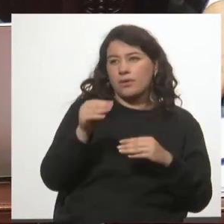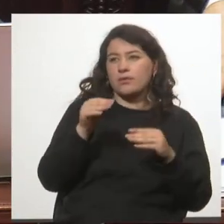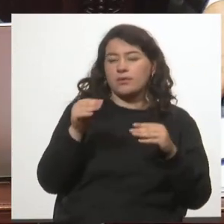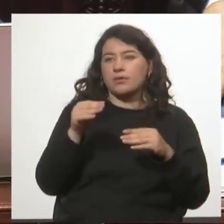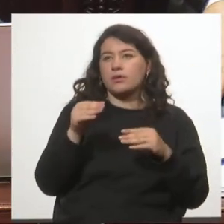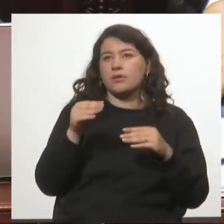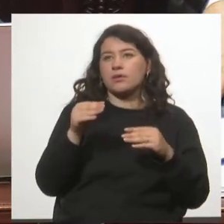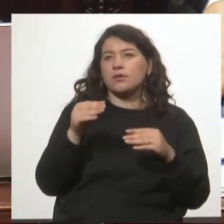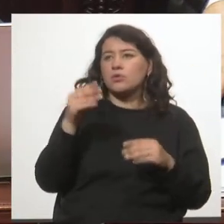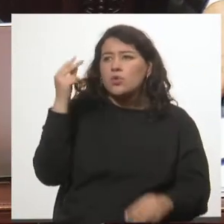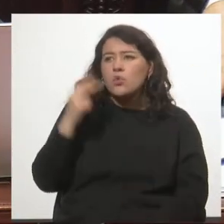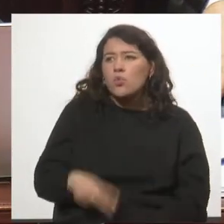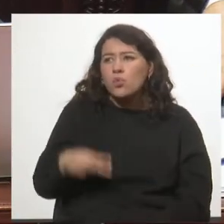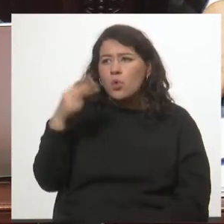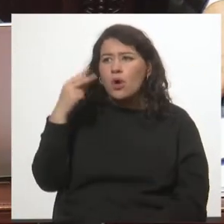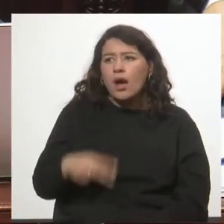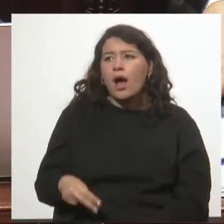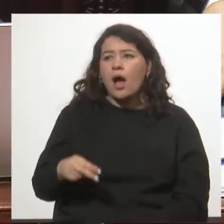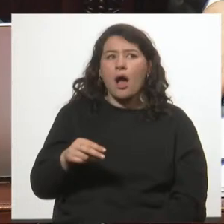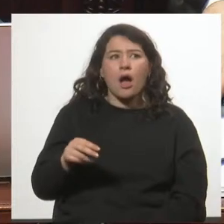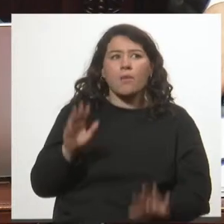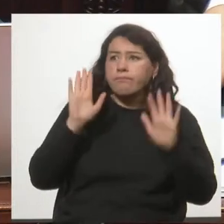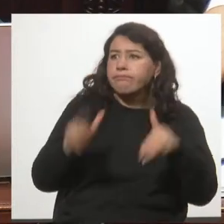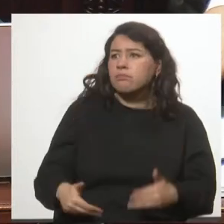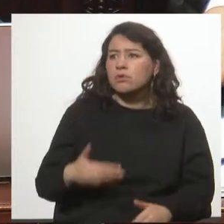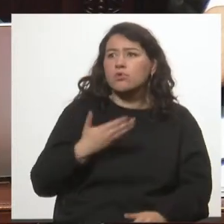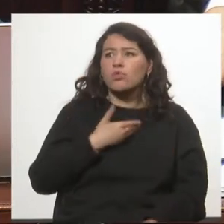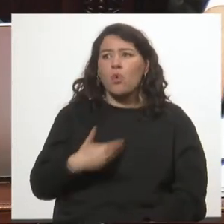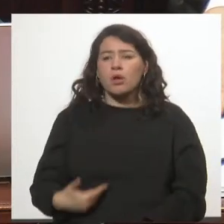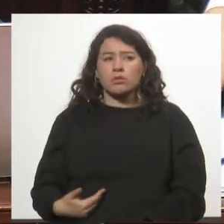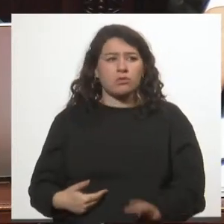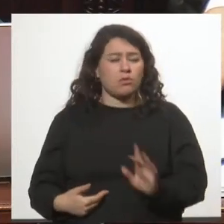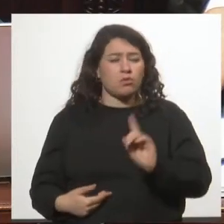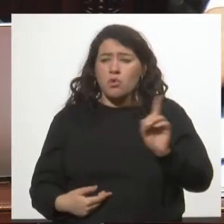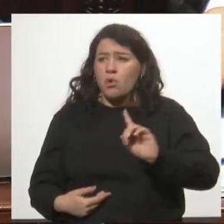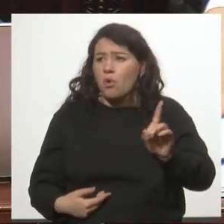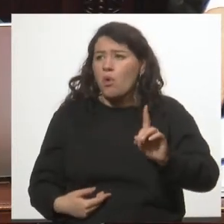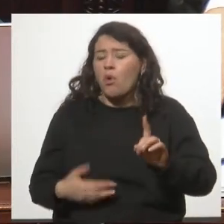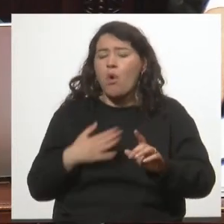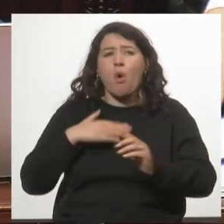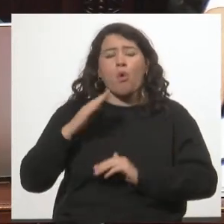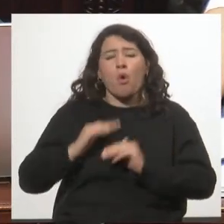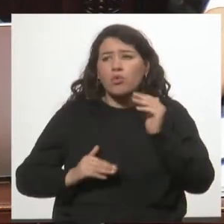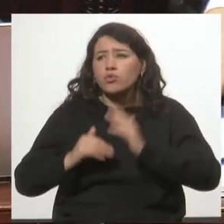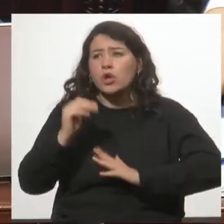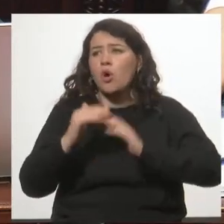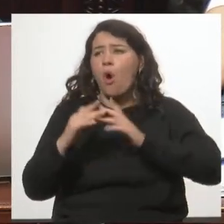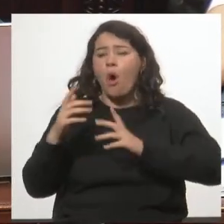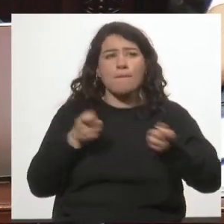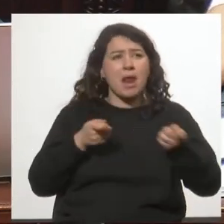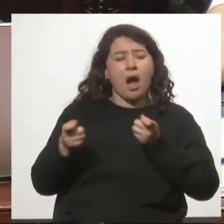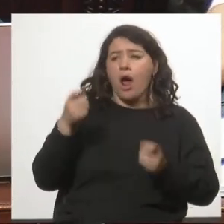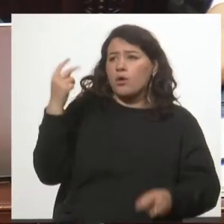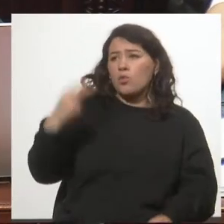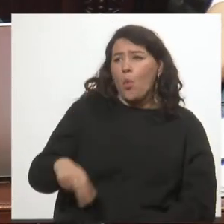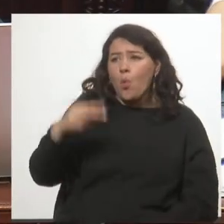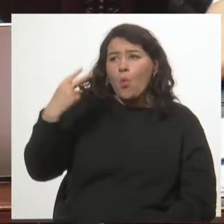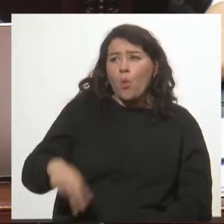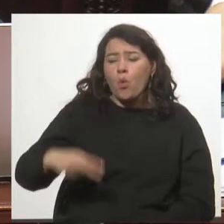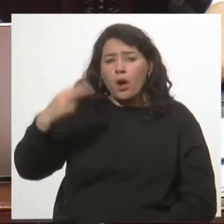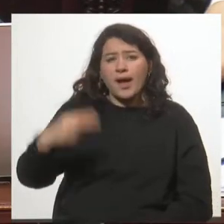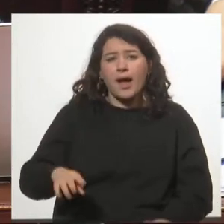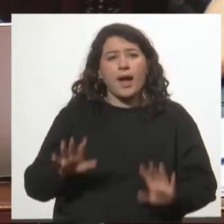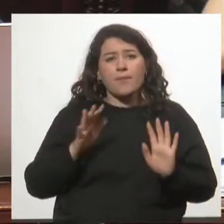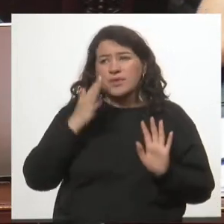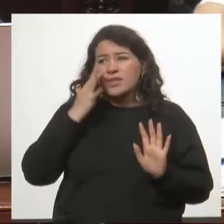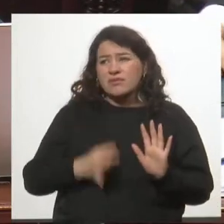jamás decidieron ser los propietarios o construirlos o siquiera operarlo porque realmente este